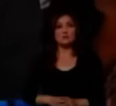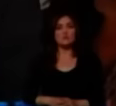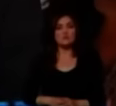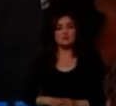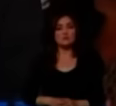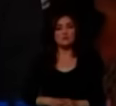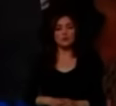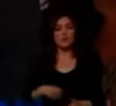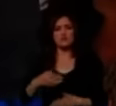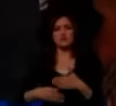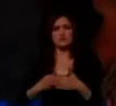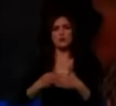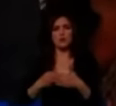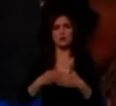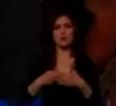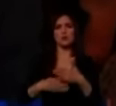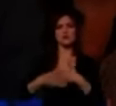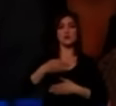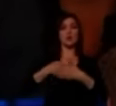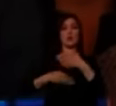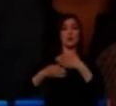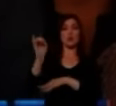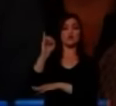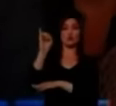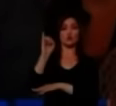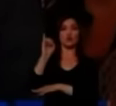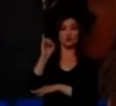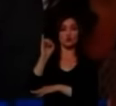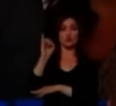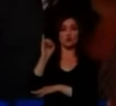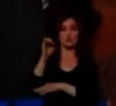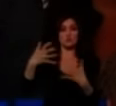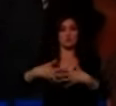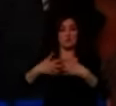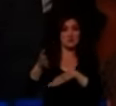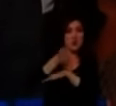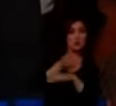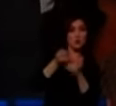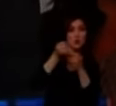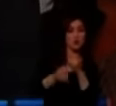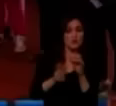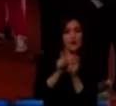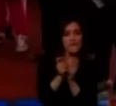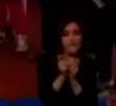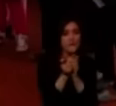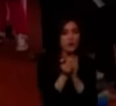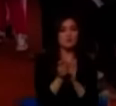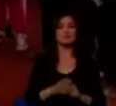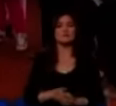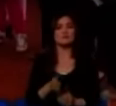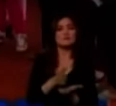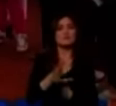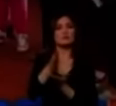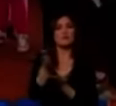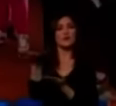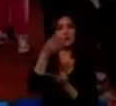niveles anteriores para el sector industrial y comercial, es decir, al nivel previo del último ajuste que se hizo. El acceso a